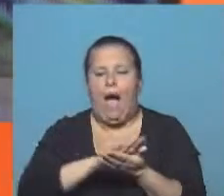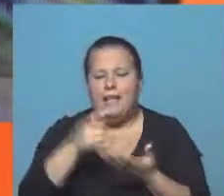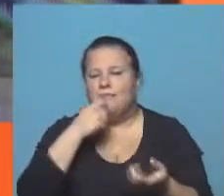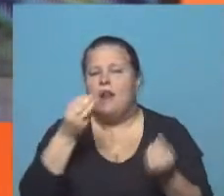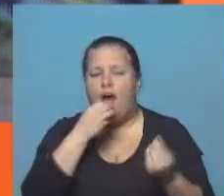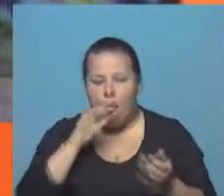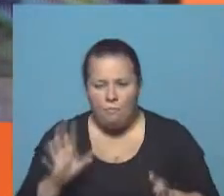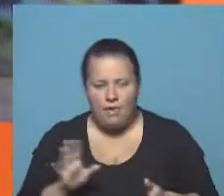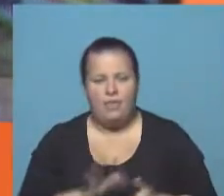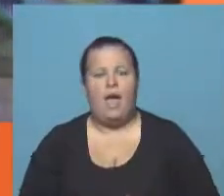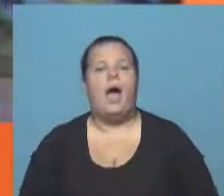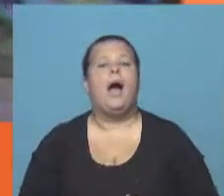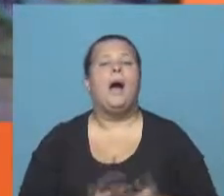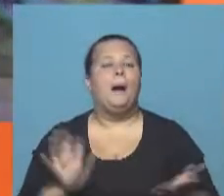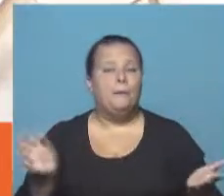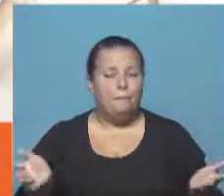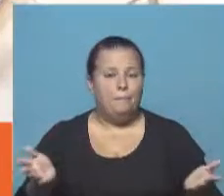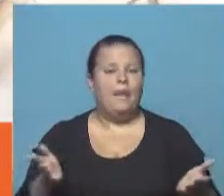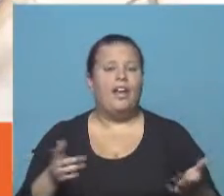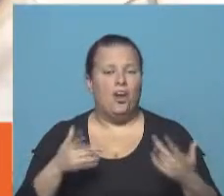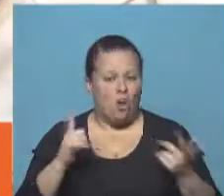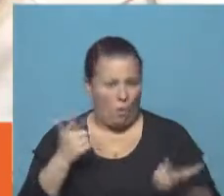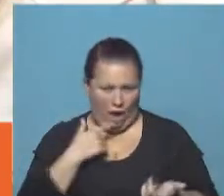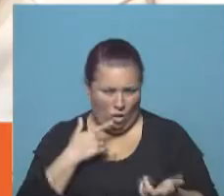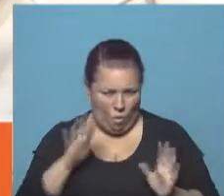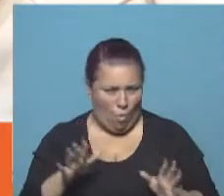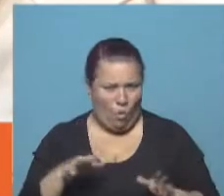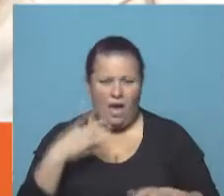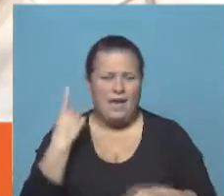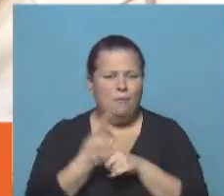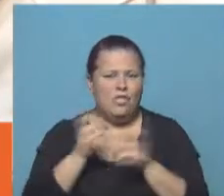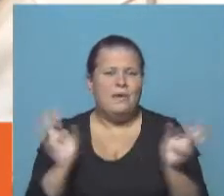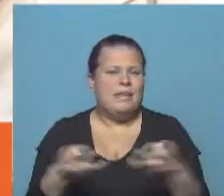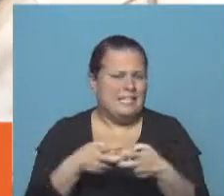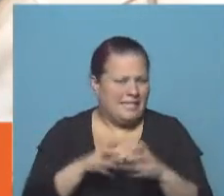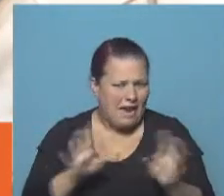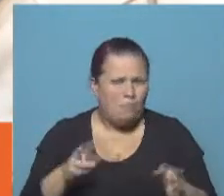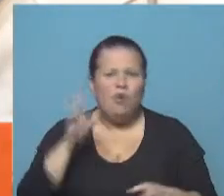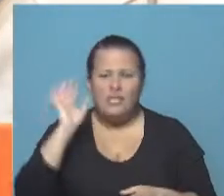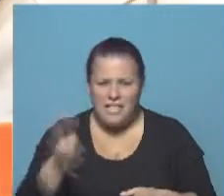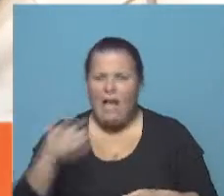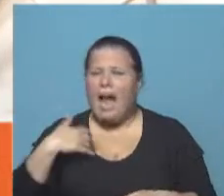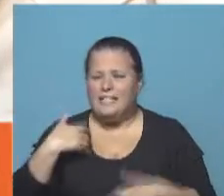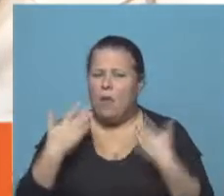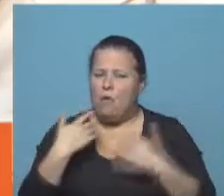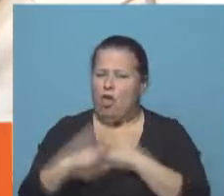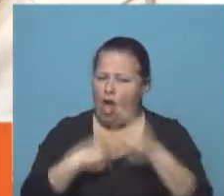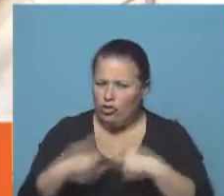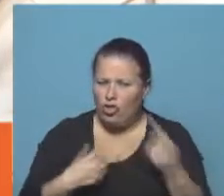son los alimentos. Pero ¿cabía alguna duda de que no se podía seguir con el cepo? ¿Cabía alguna duda de que la Argentina podía